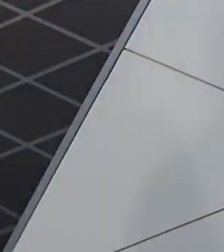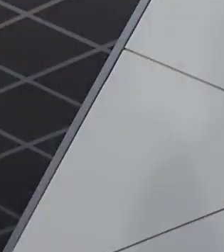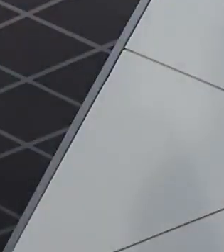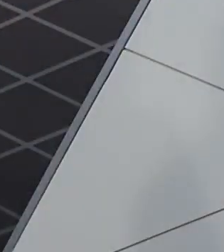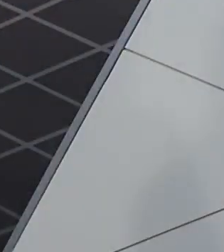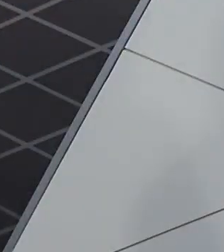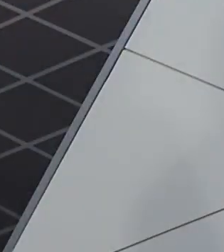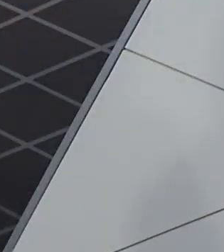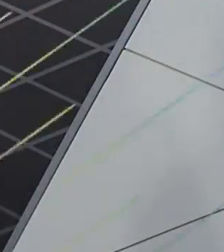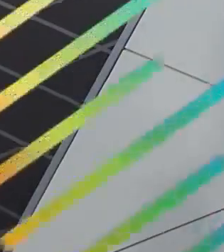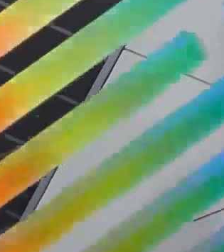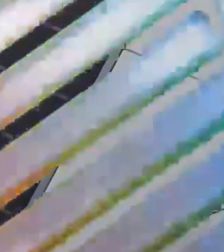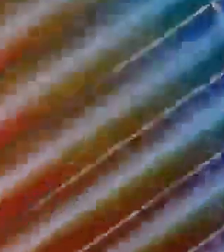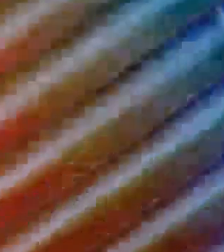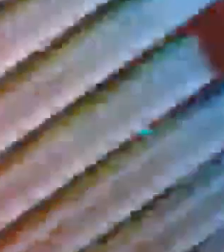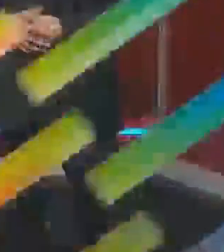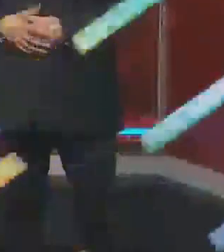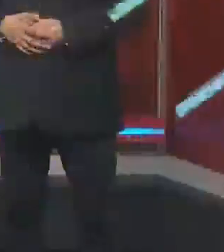Biobío.